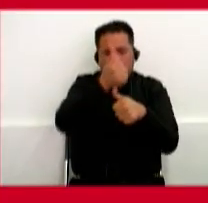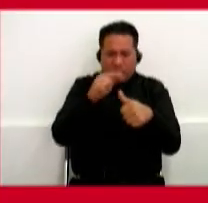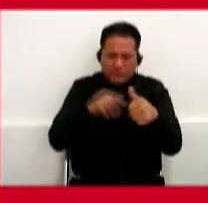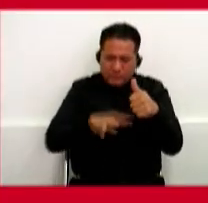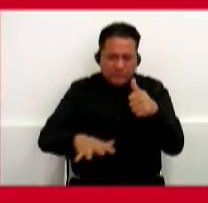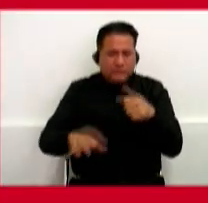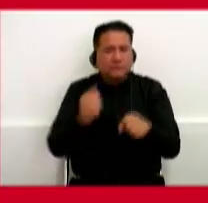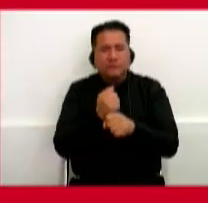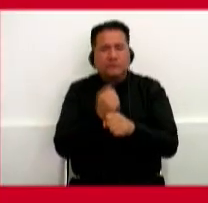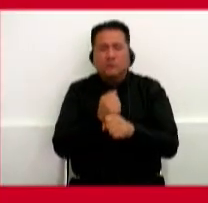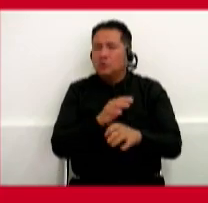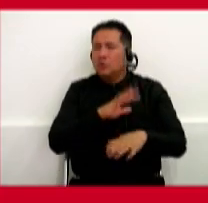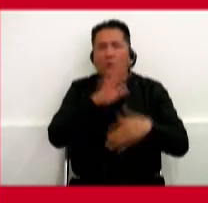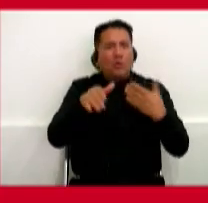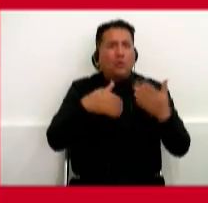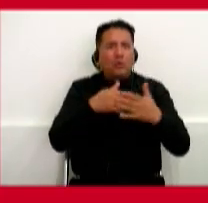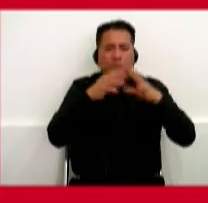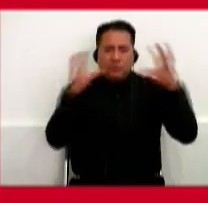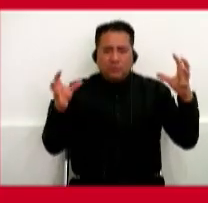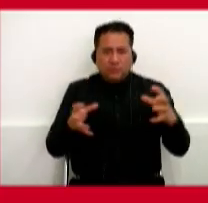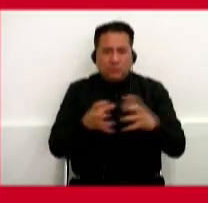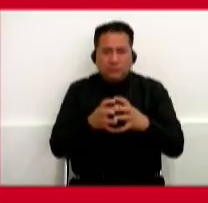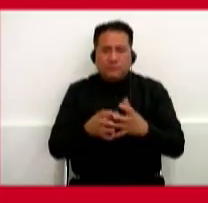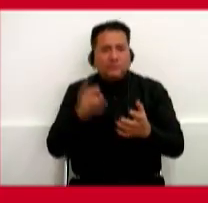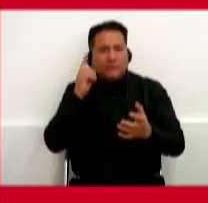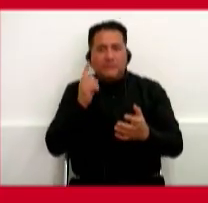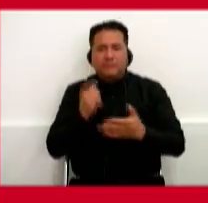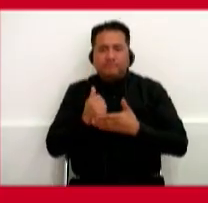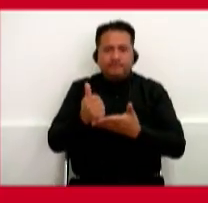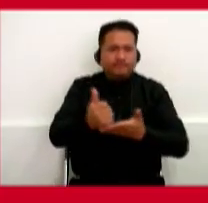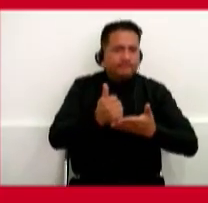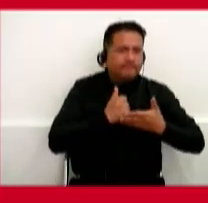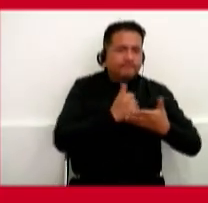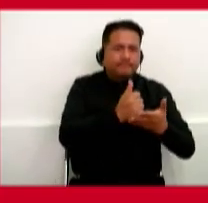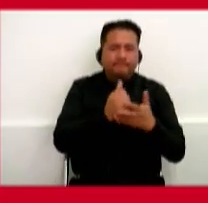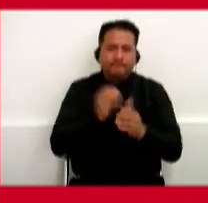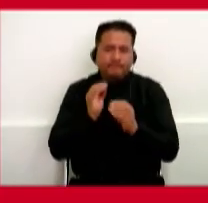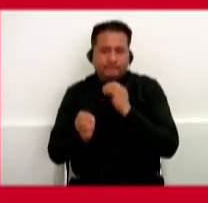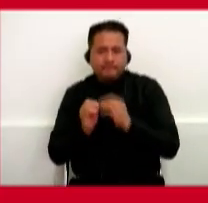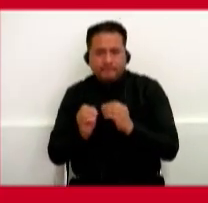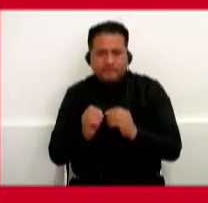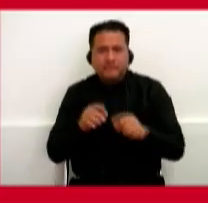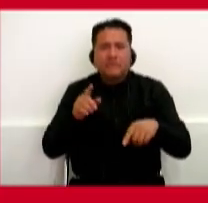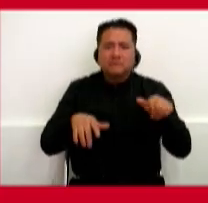nuestros instructores van y corrigen las desviaciones en el mismo equipo.